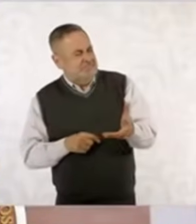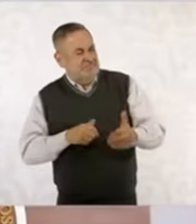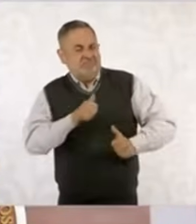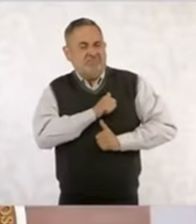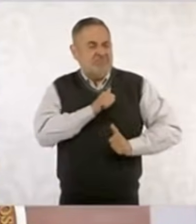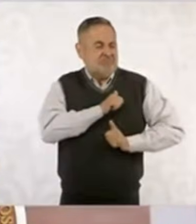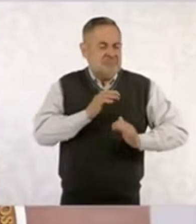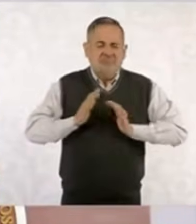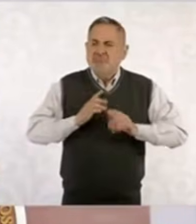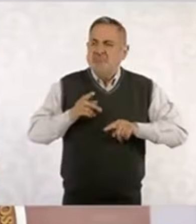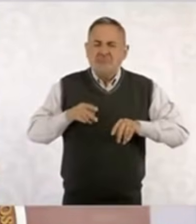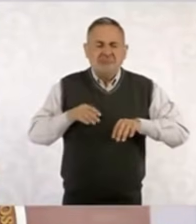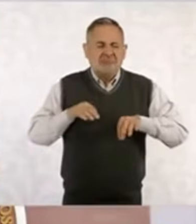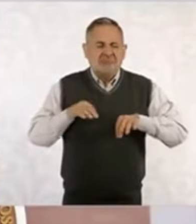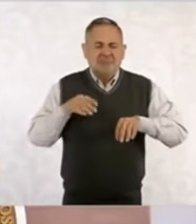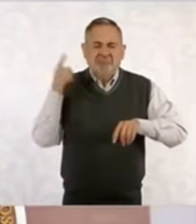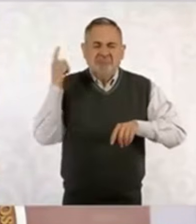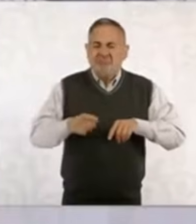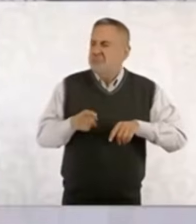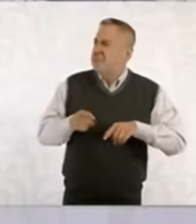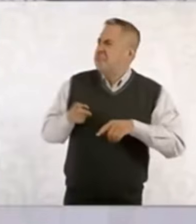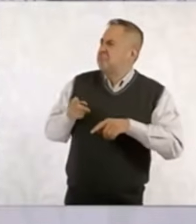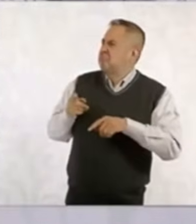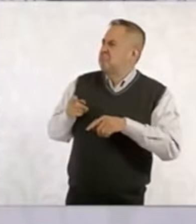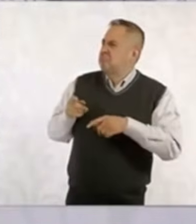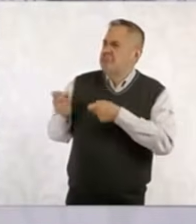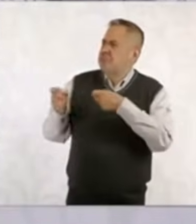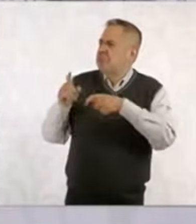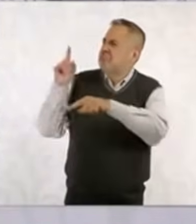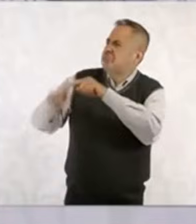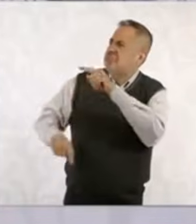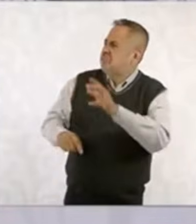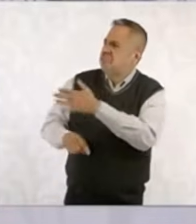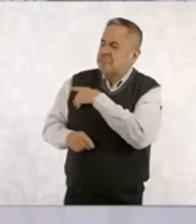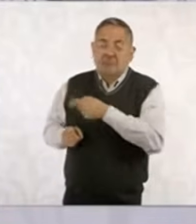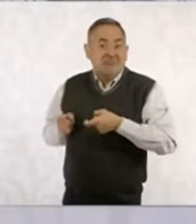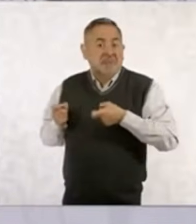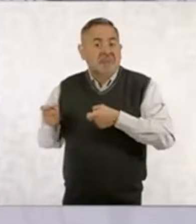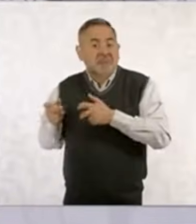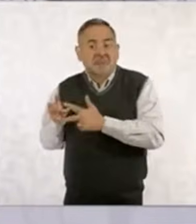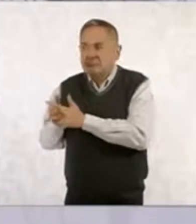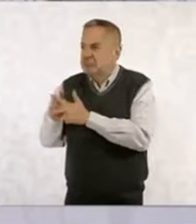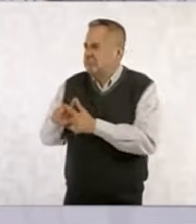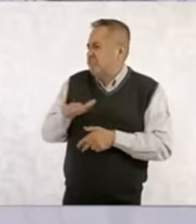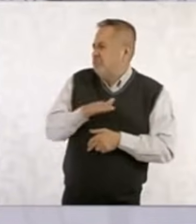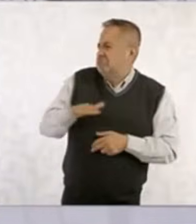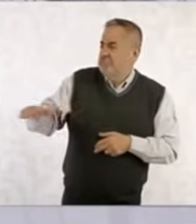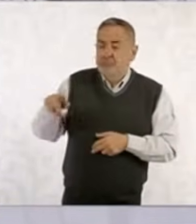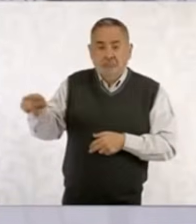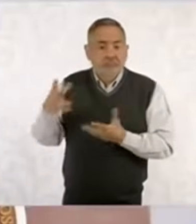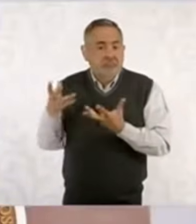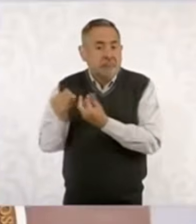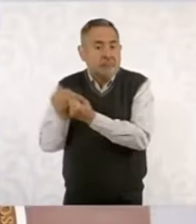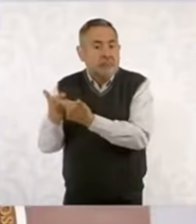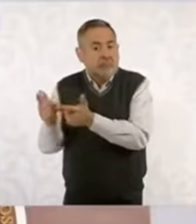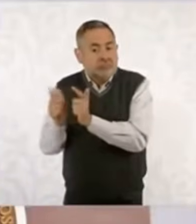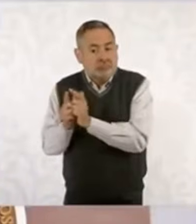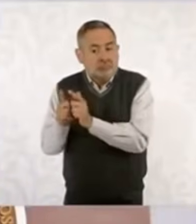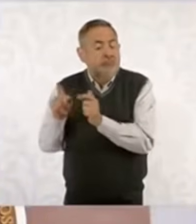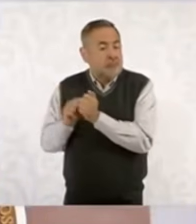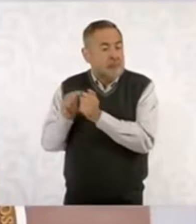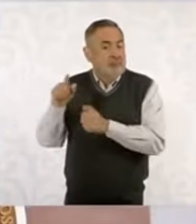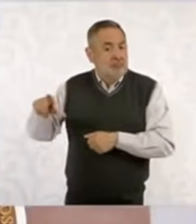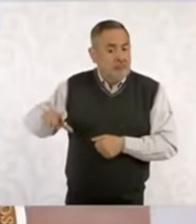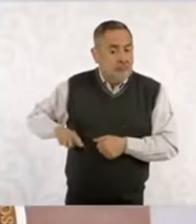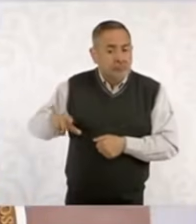caracterizado por una represión y aniquilamiento brutal a todos aquellos que habían pertenecido al